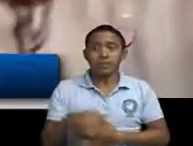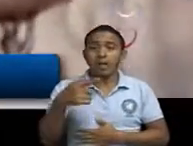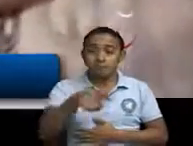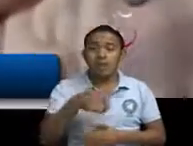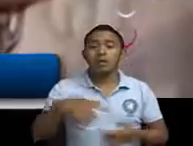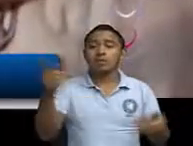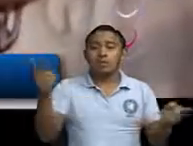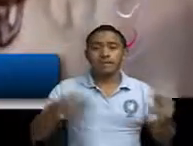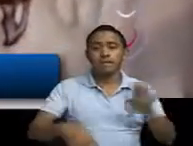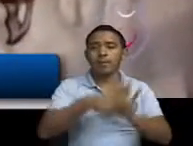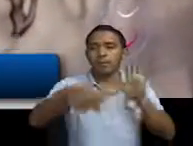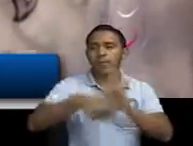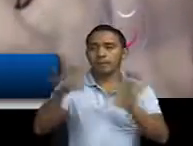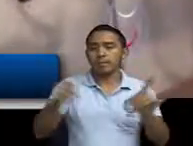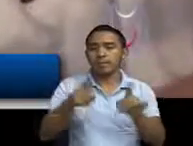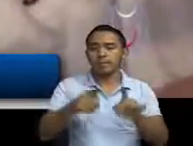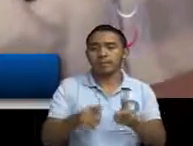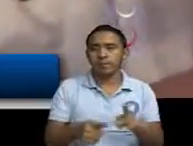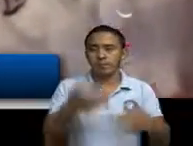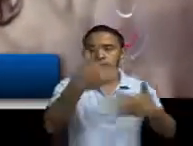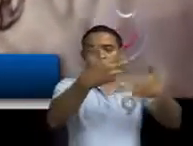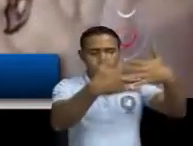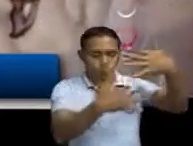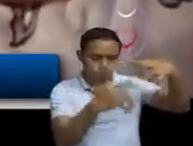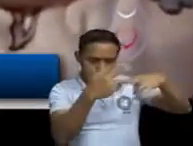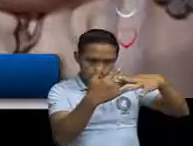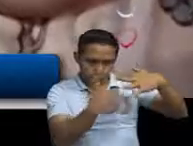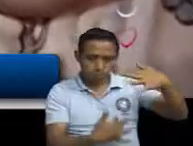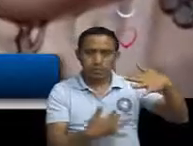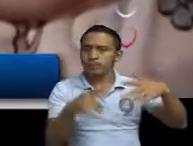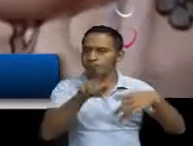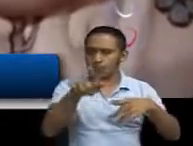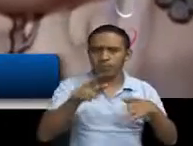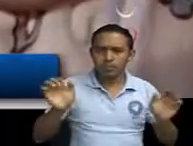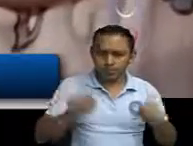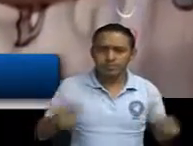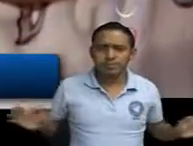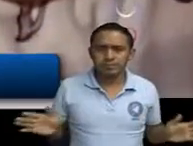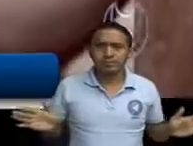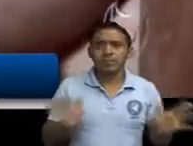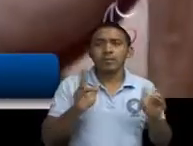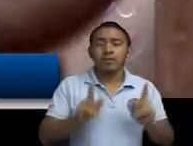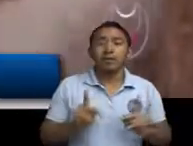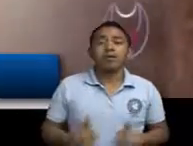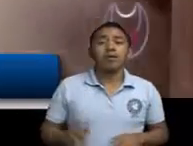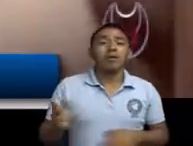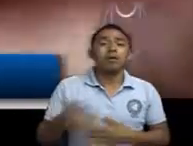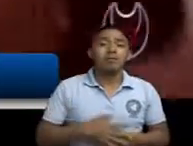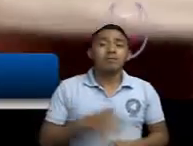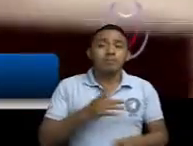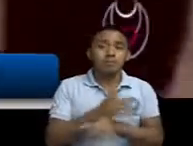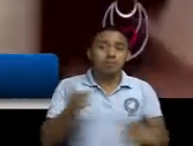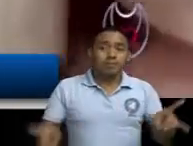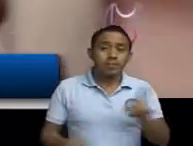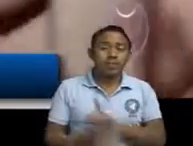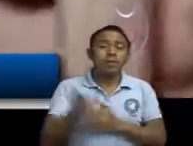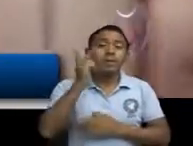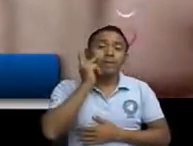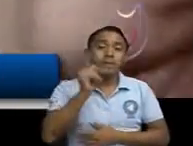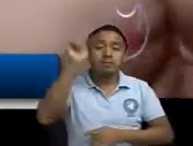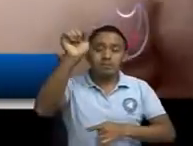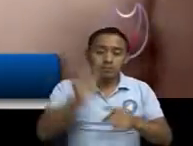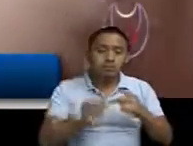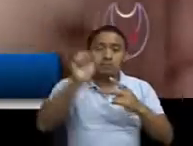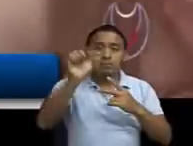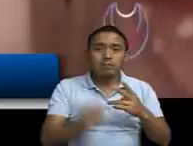voy a dejar de comer esto y esto y esto, y hacerlo como una lista, sino es animarlo, y por eso los pacientes se tienen que estar viendo periódicamente. Y